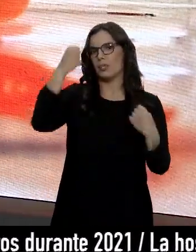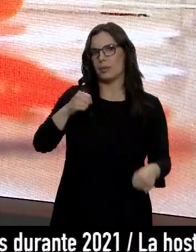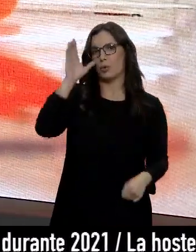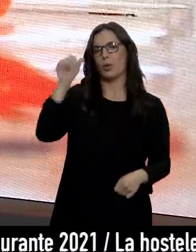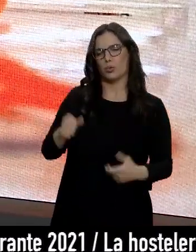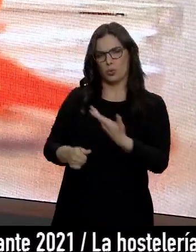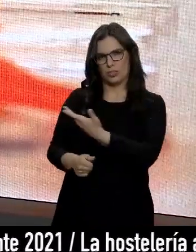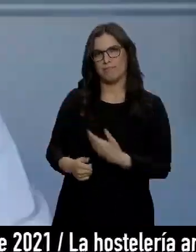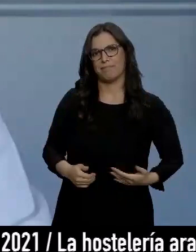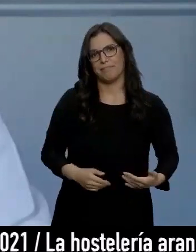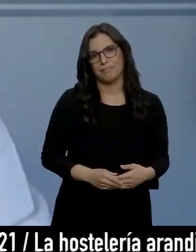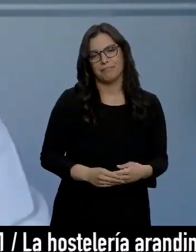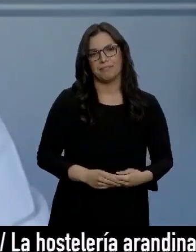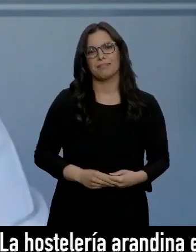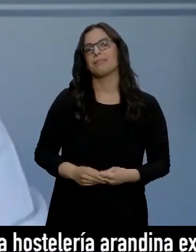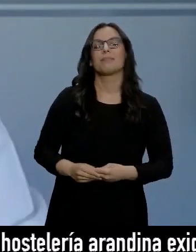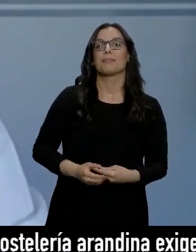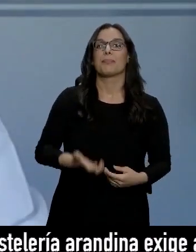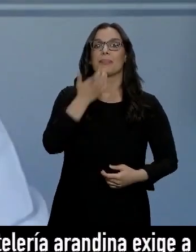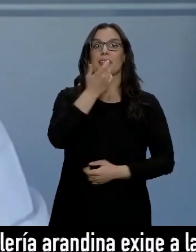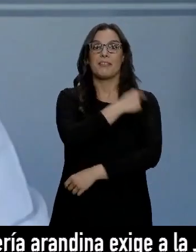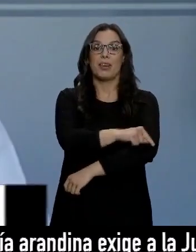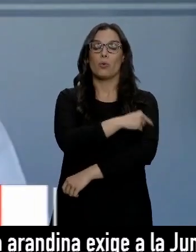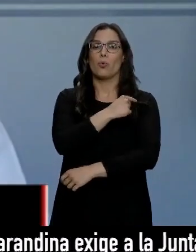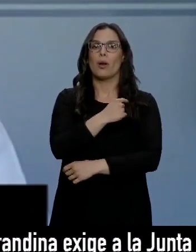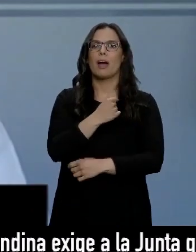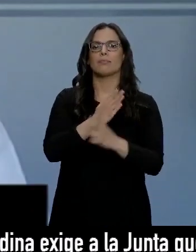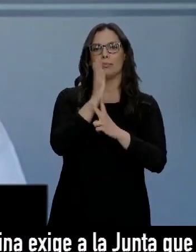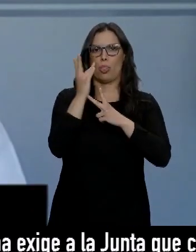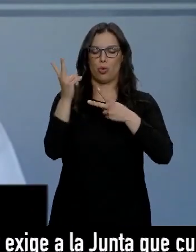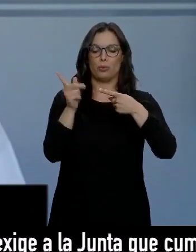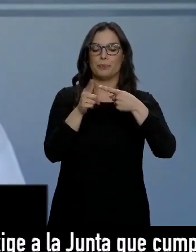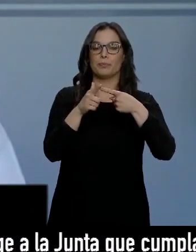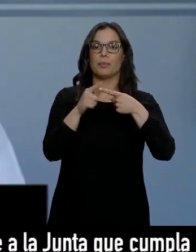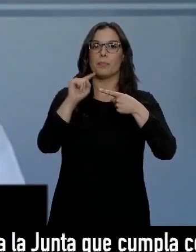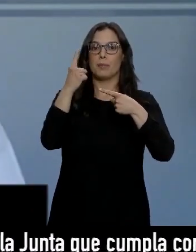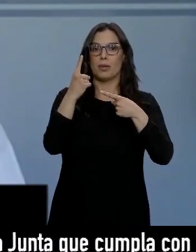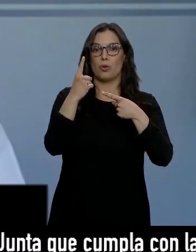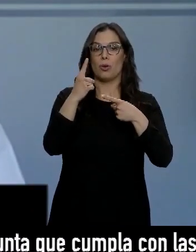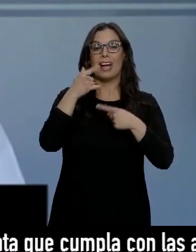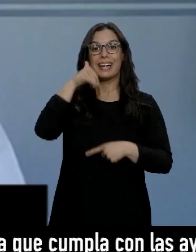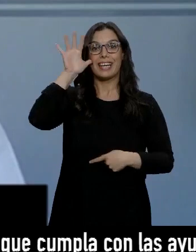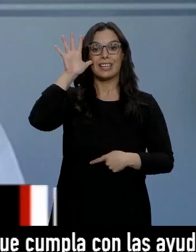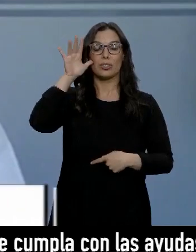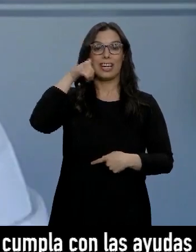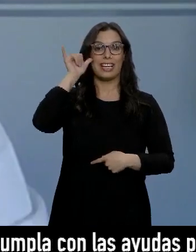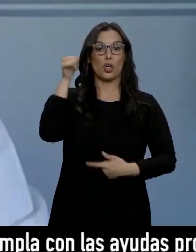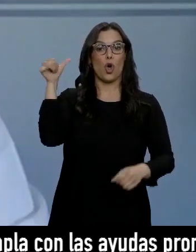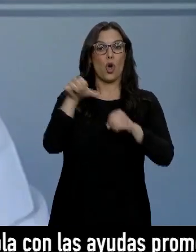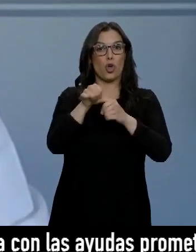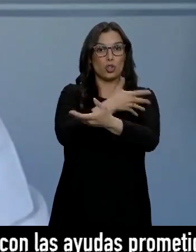Escuchen. Si se vacuna van a ocurrir dos cosas. Va a reducir 40.000 veces su riesgo de tener una